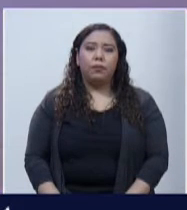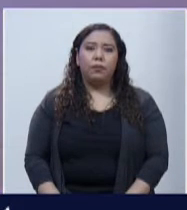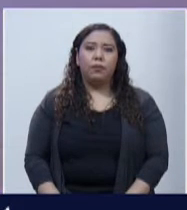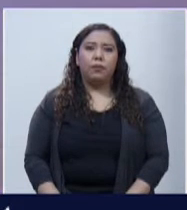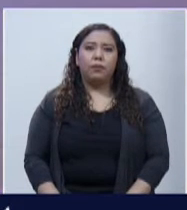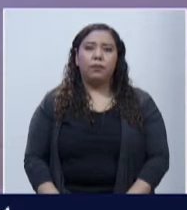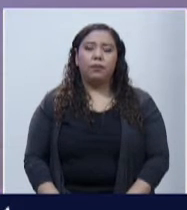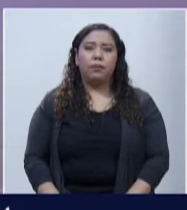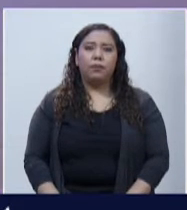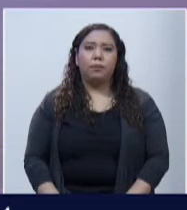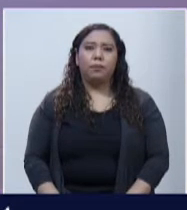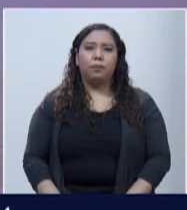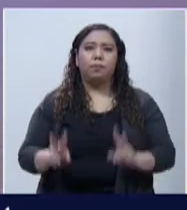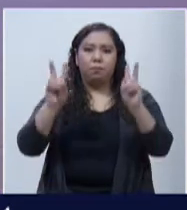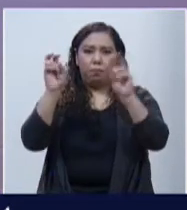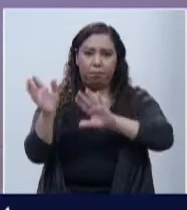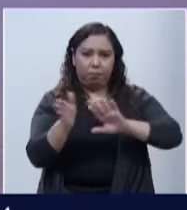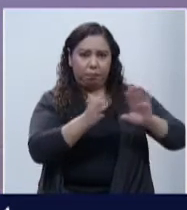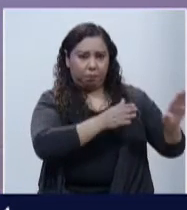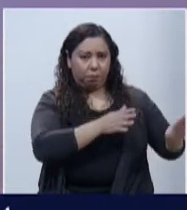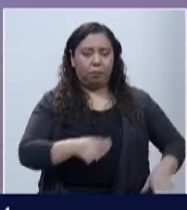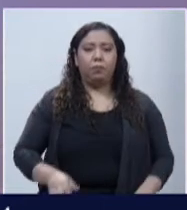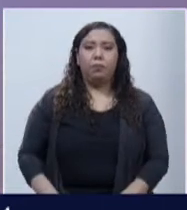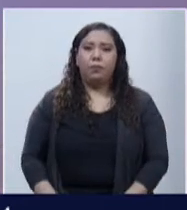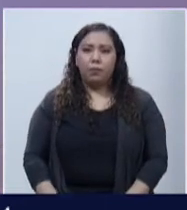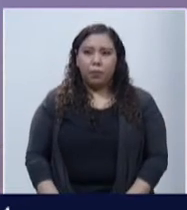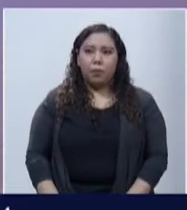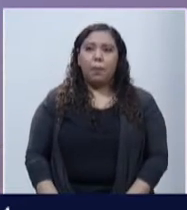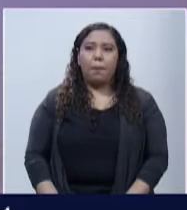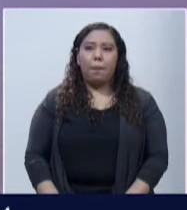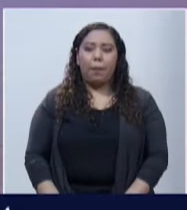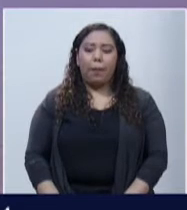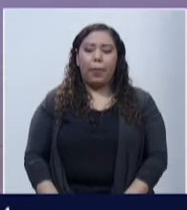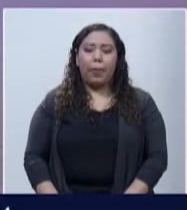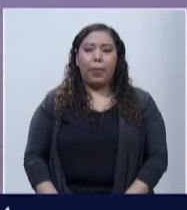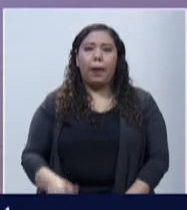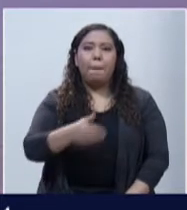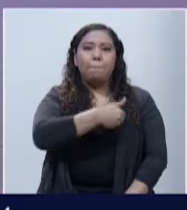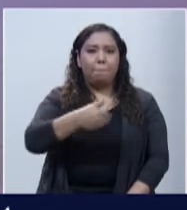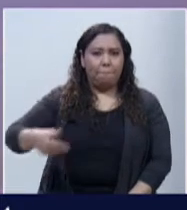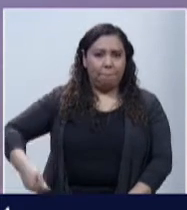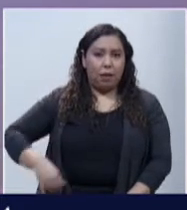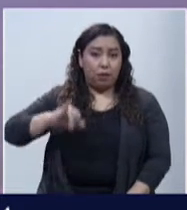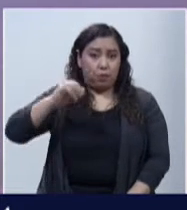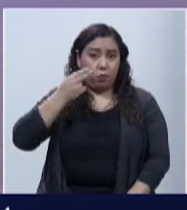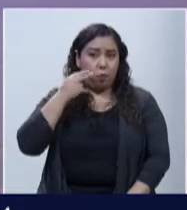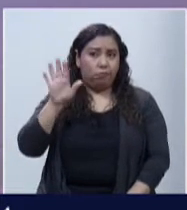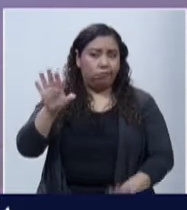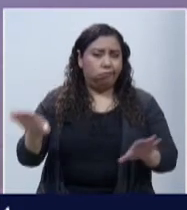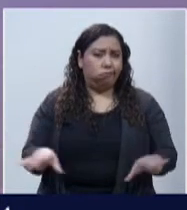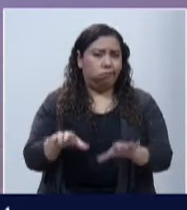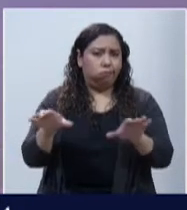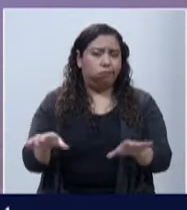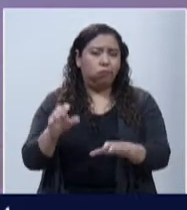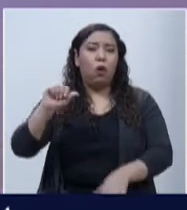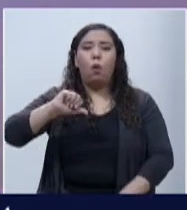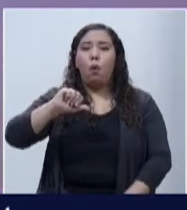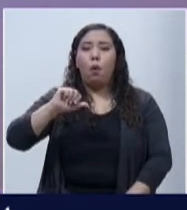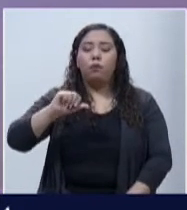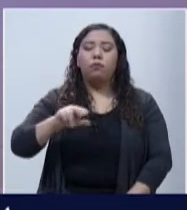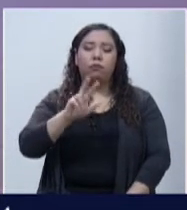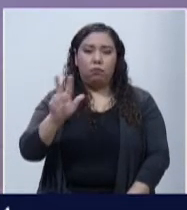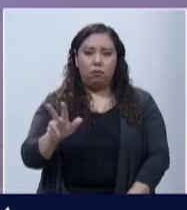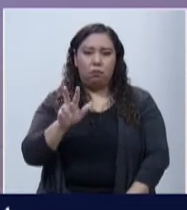en otro orden de noticias siempre relacionados a las acciones que el mismo presidente de la república ha regresado este martes en